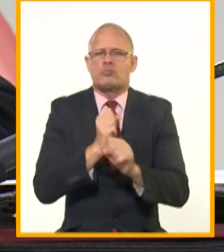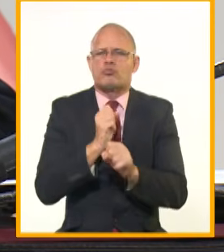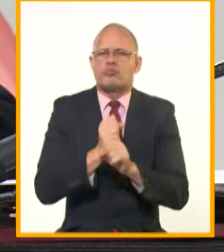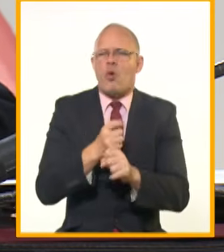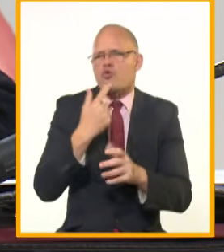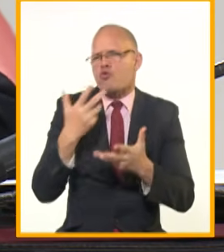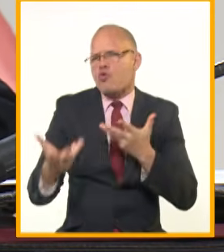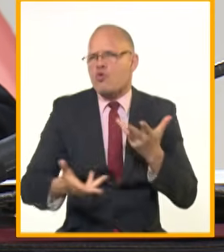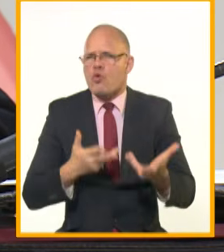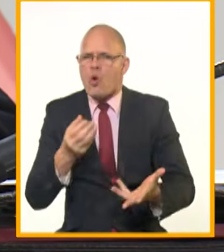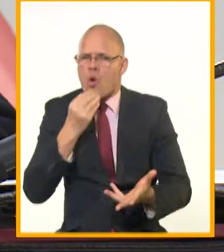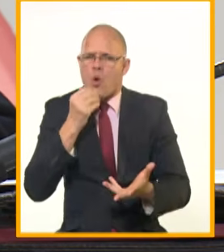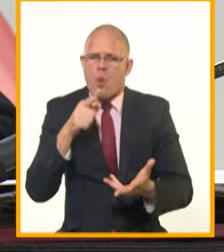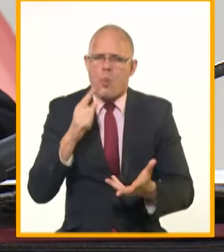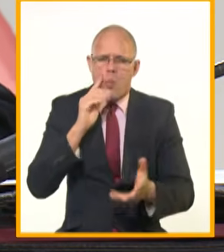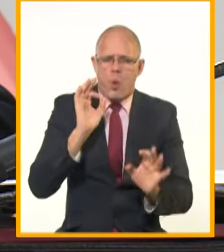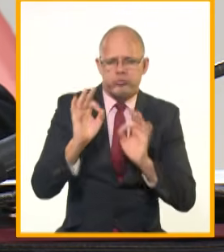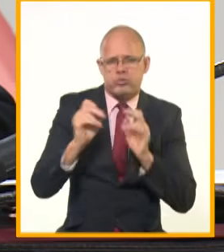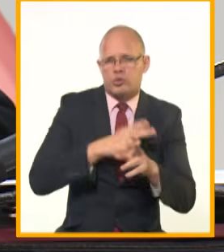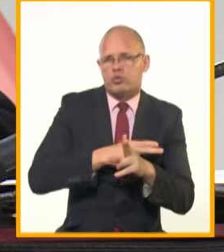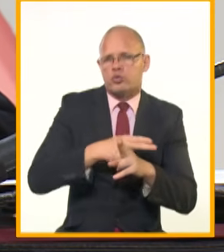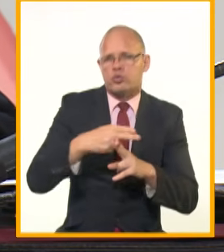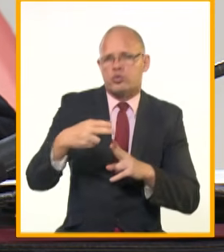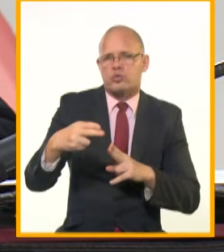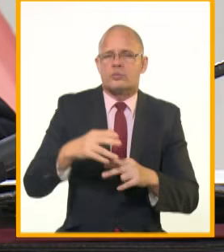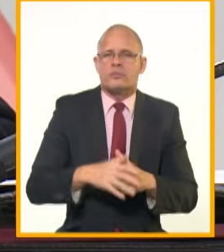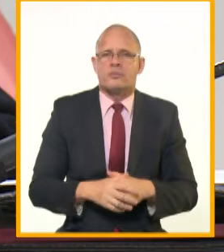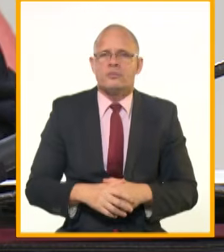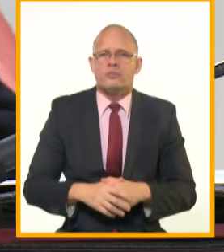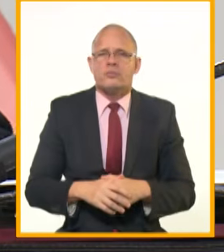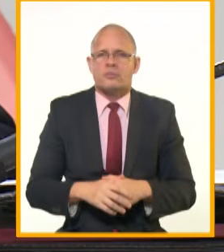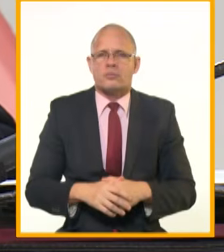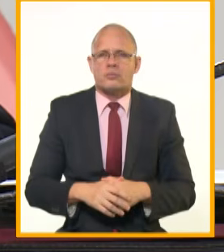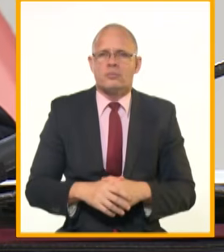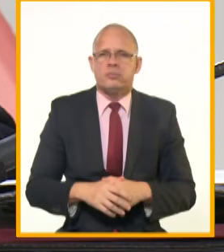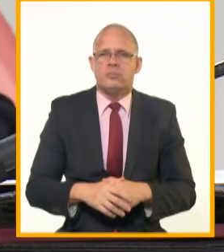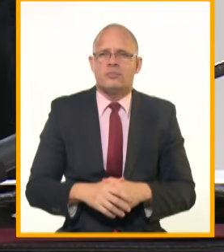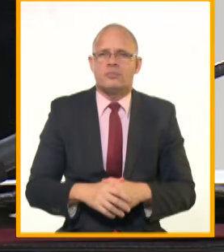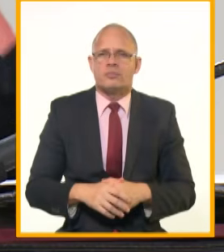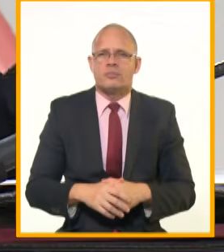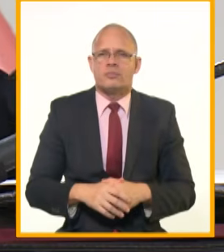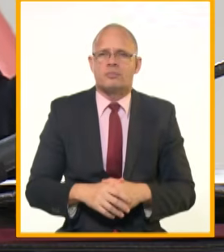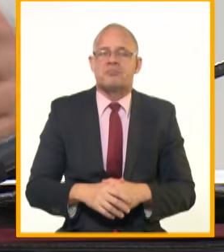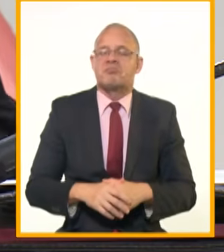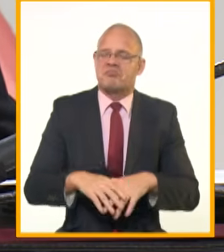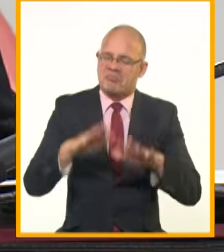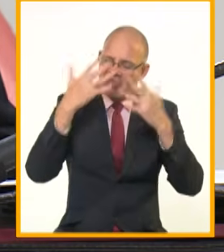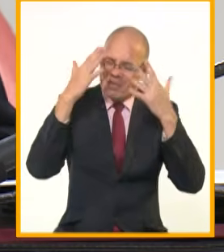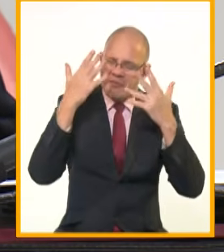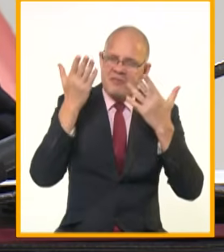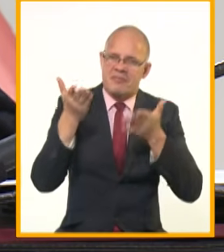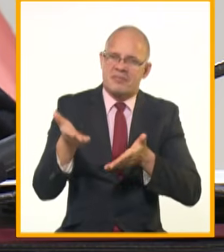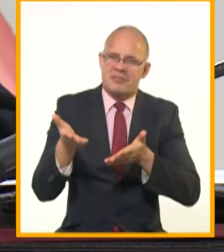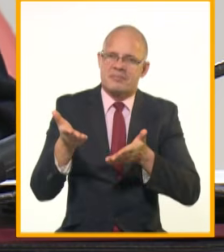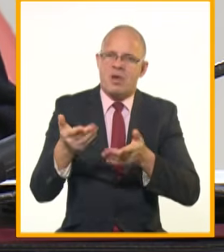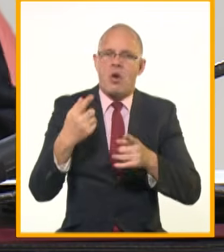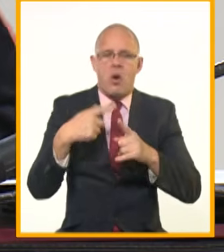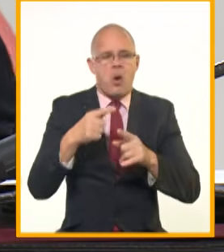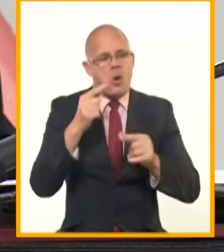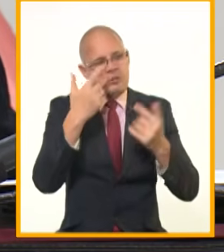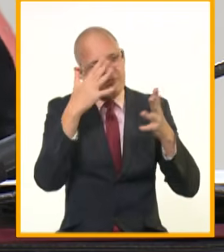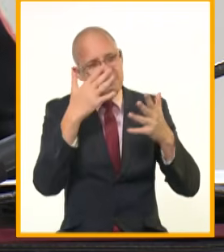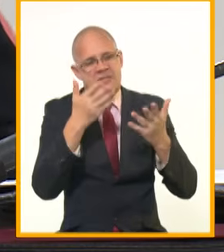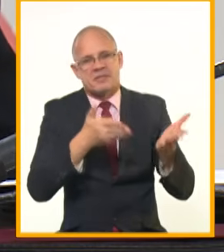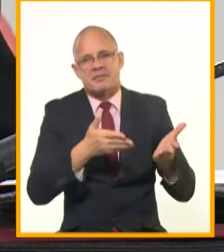esa preservación de la historia patria, que yo creo que es sumamente importante. Felicidades también a los artemiseños. Gracias. En